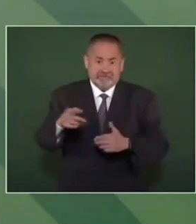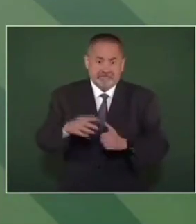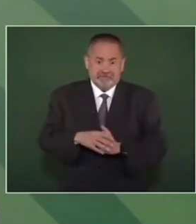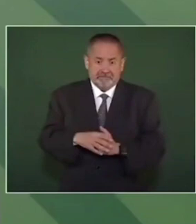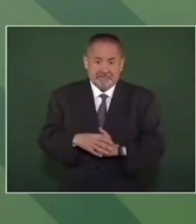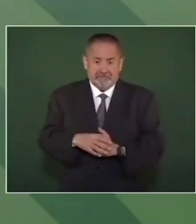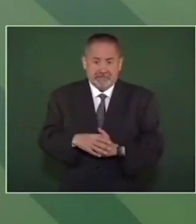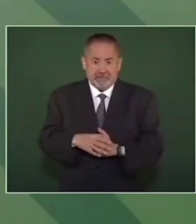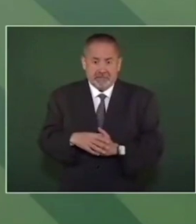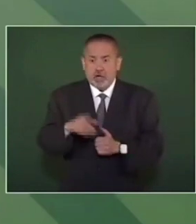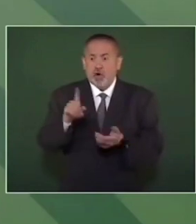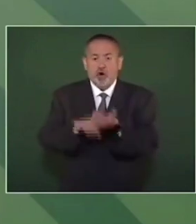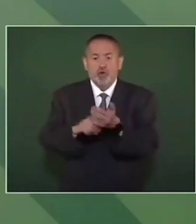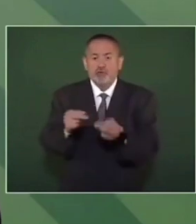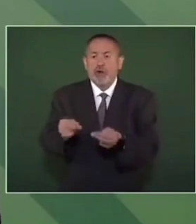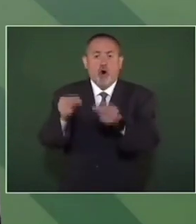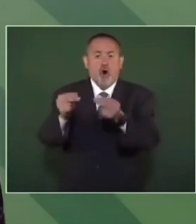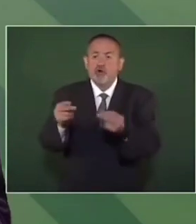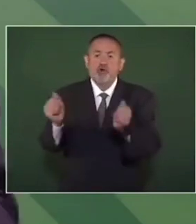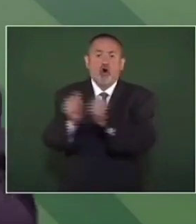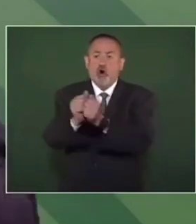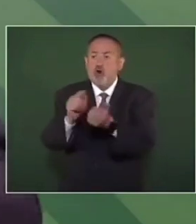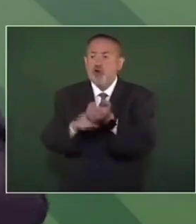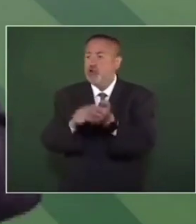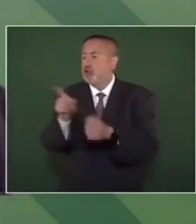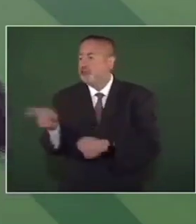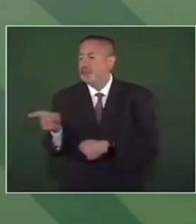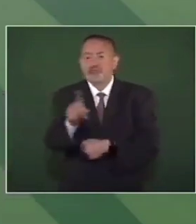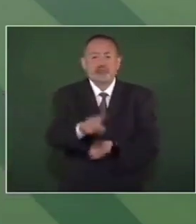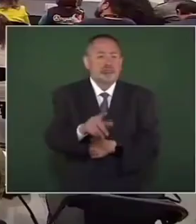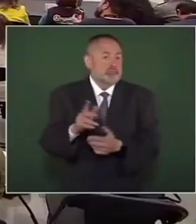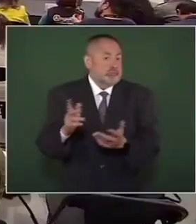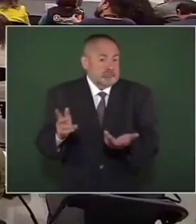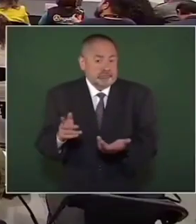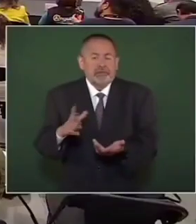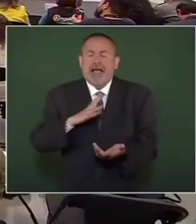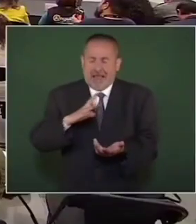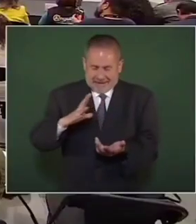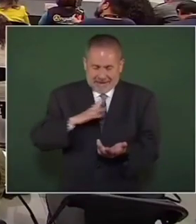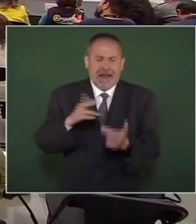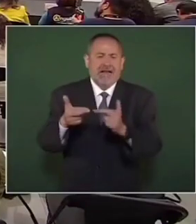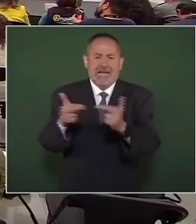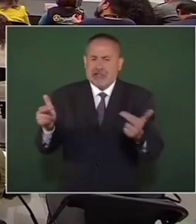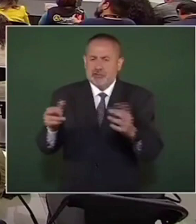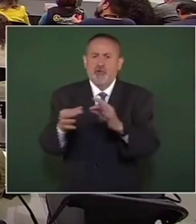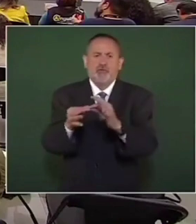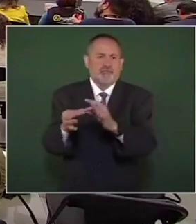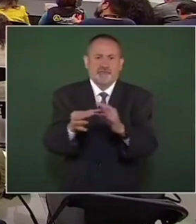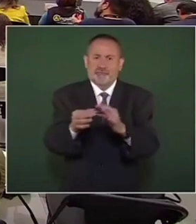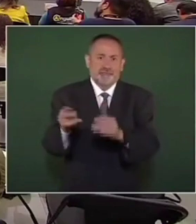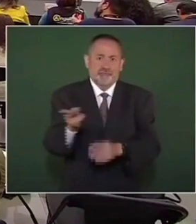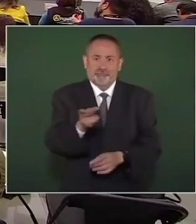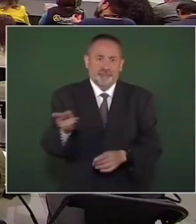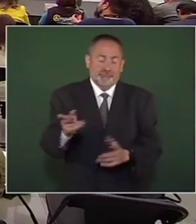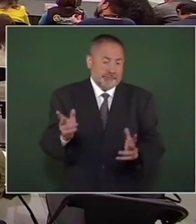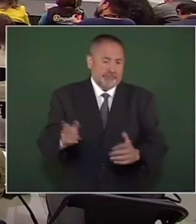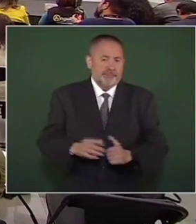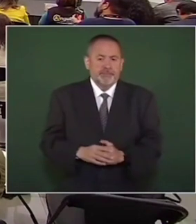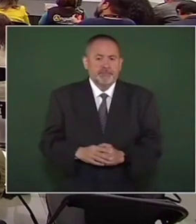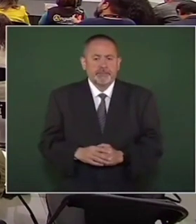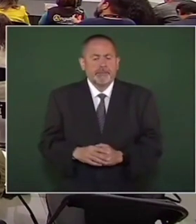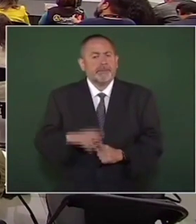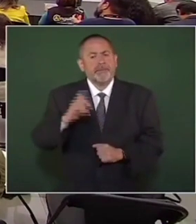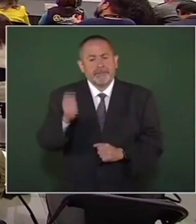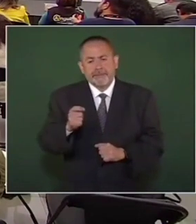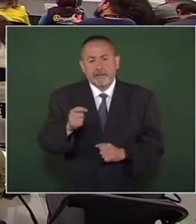tener un vínculo comercial digamos un acto comercial este que de